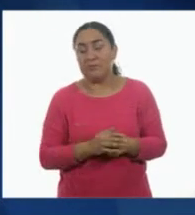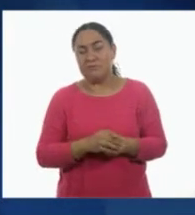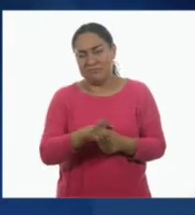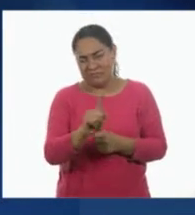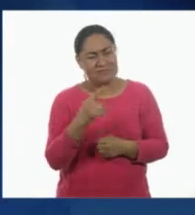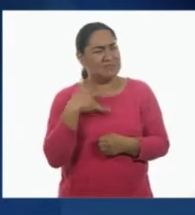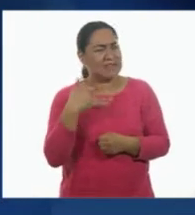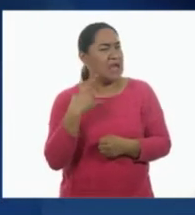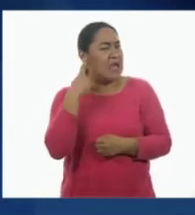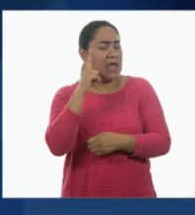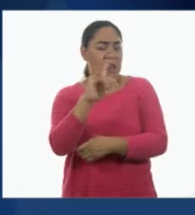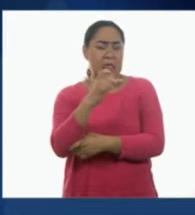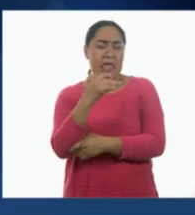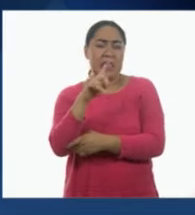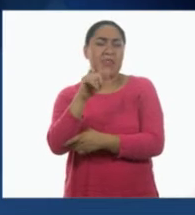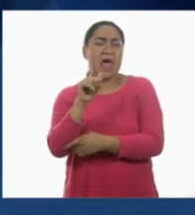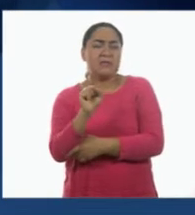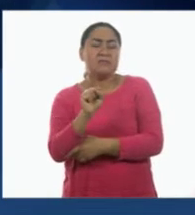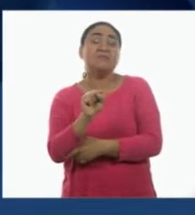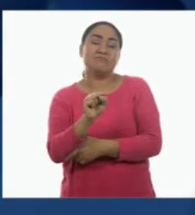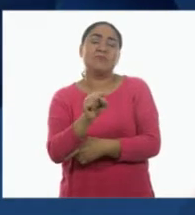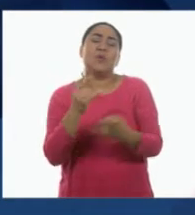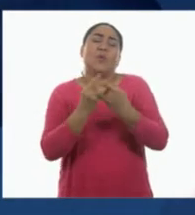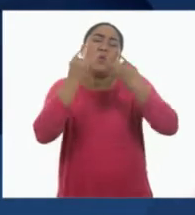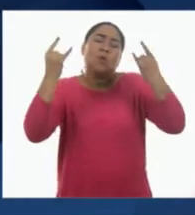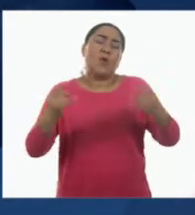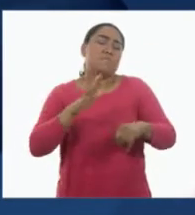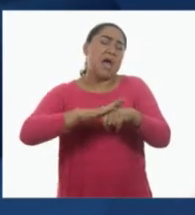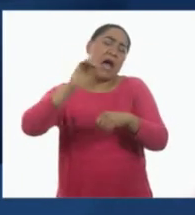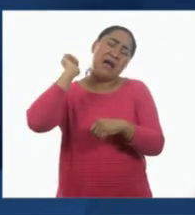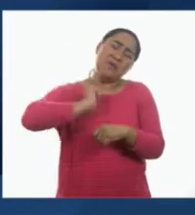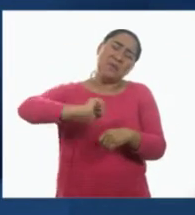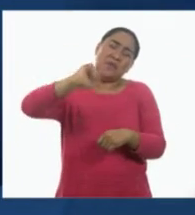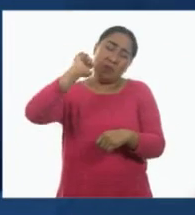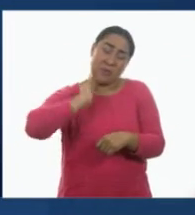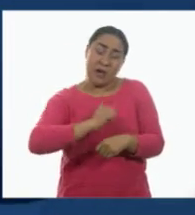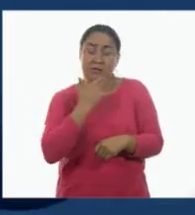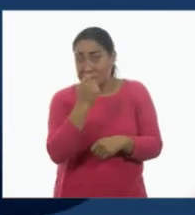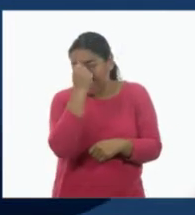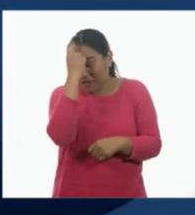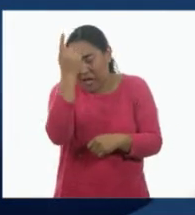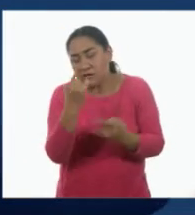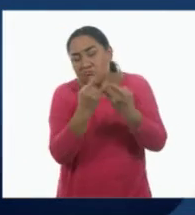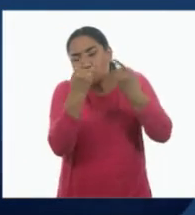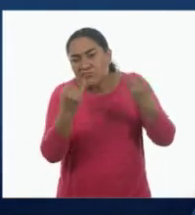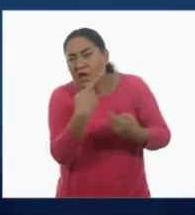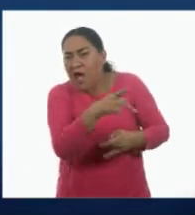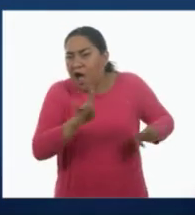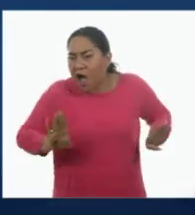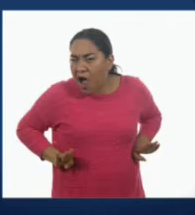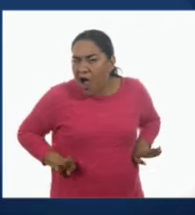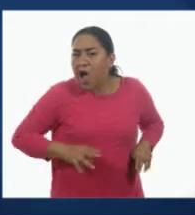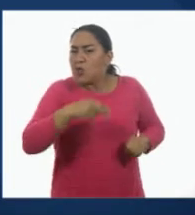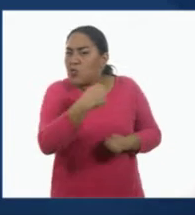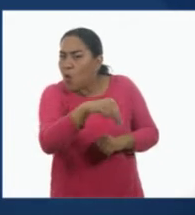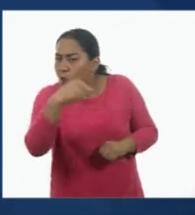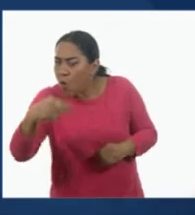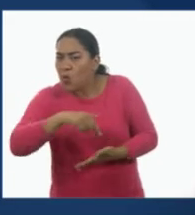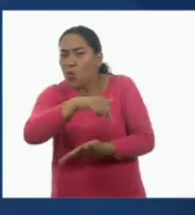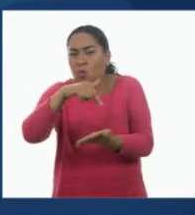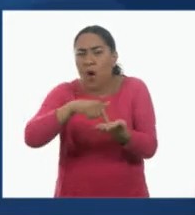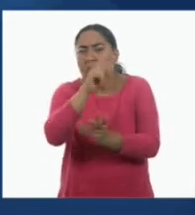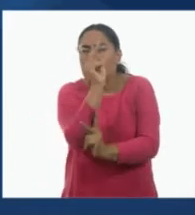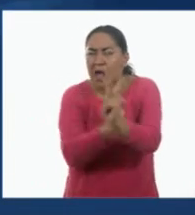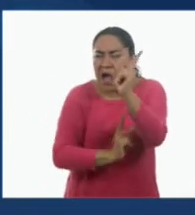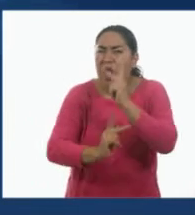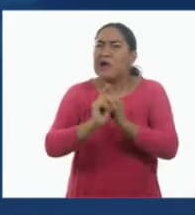leyendas? Sí, el hombre primitivo creaba leyendas para explicar los orígenes, características y nombres de lugares, plantas o fenómenos